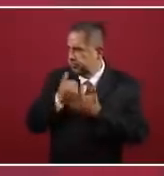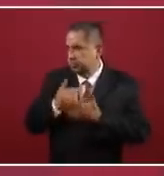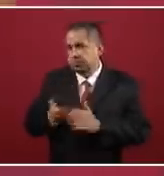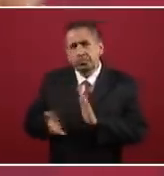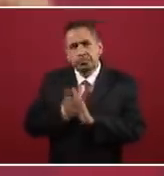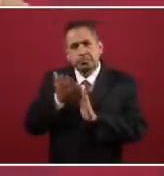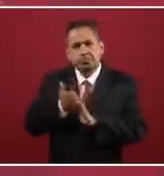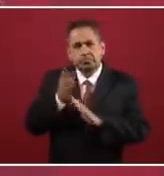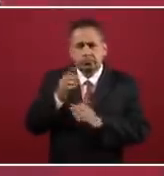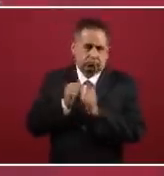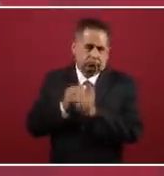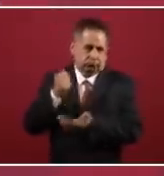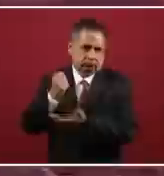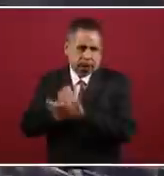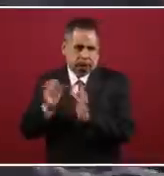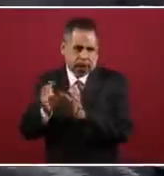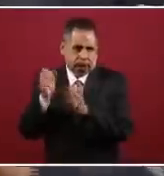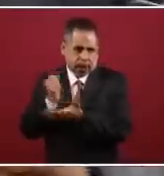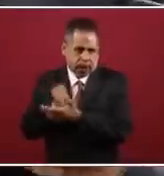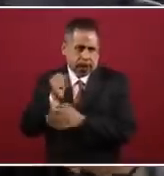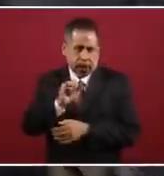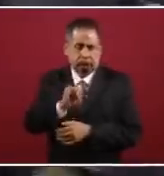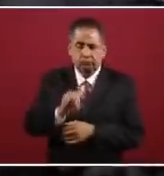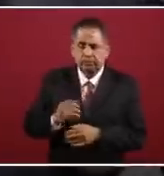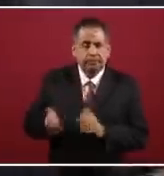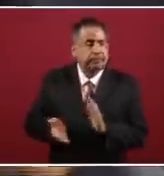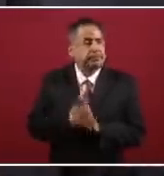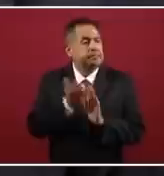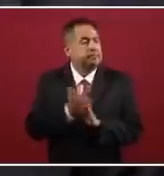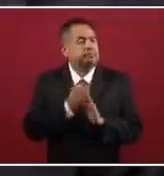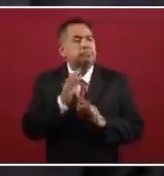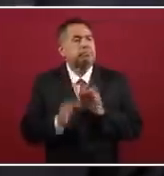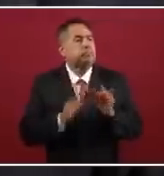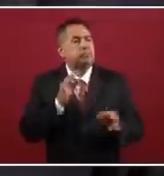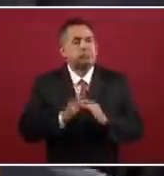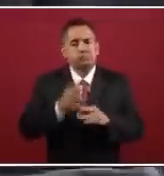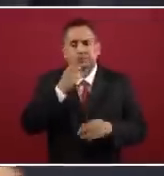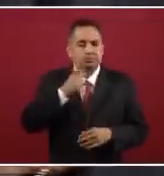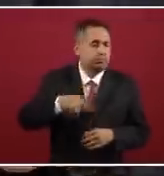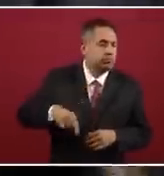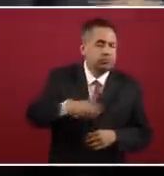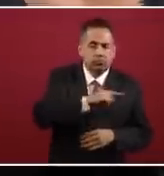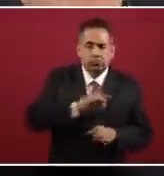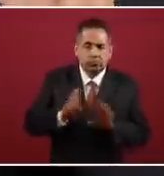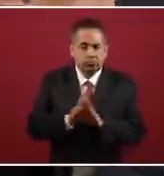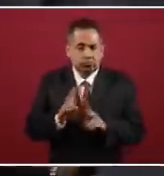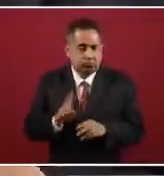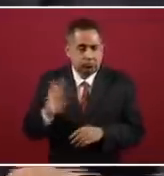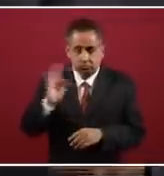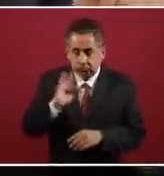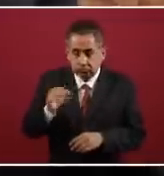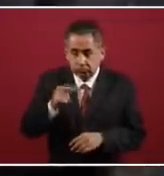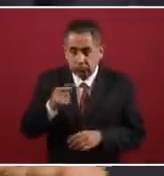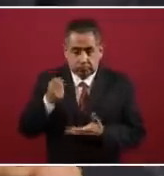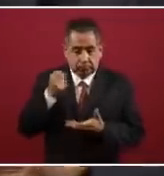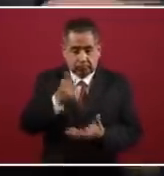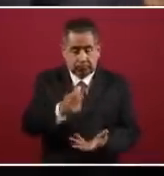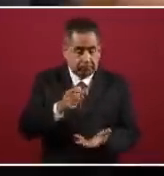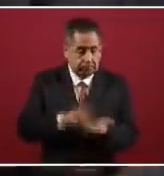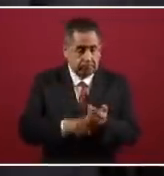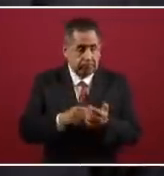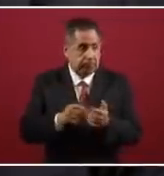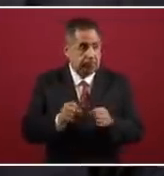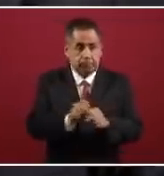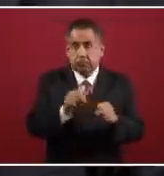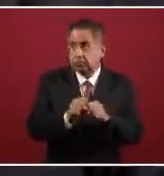que acreditado, que le certifique si van a hacer con ese presupuesto un